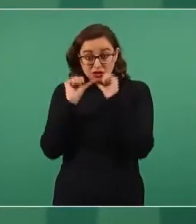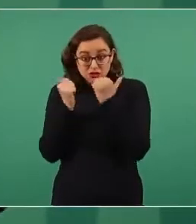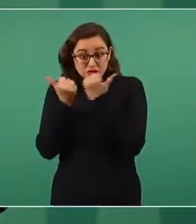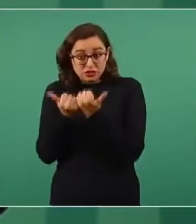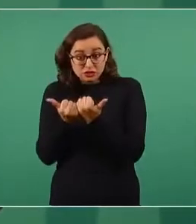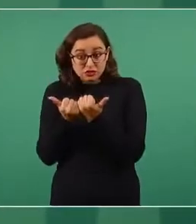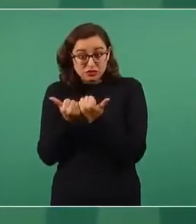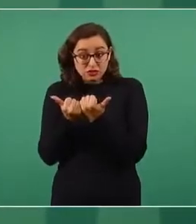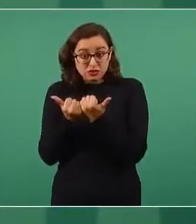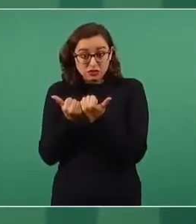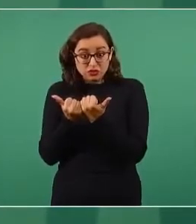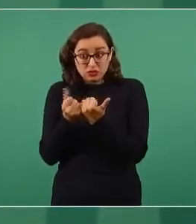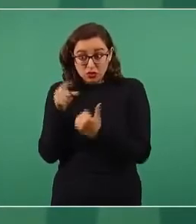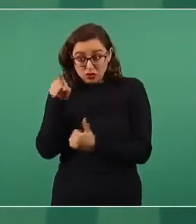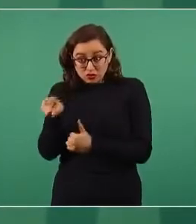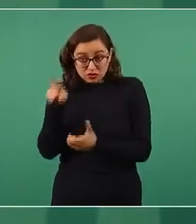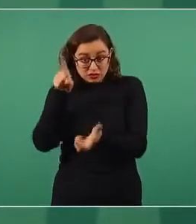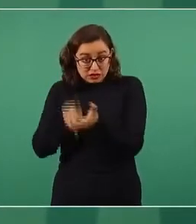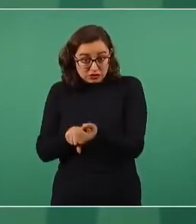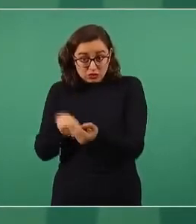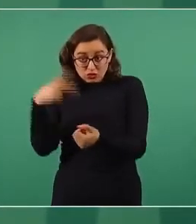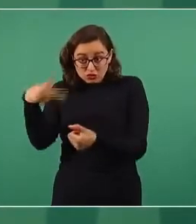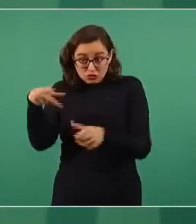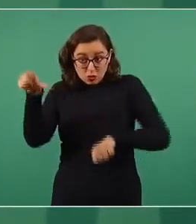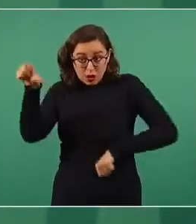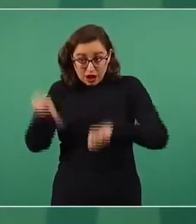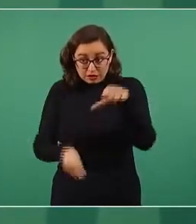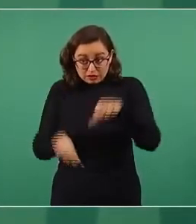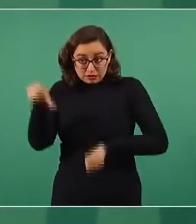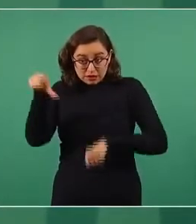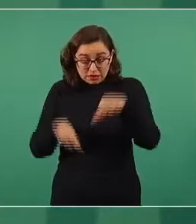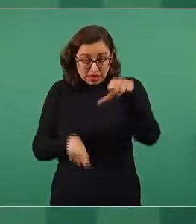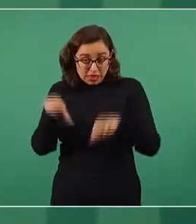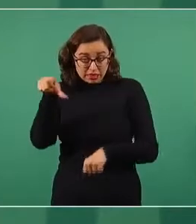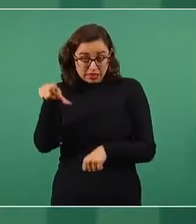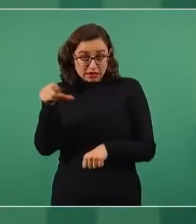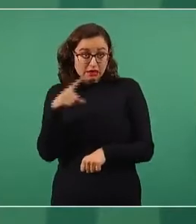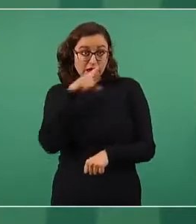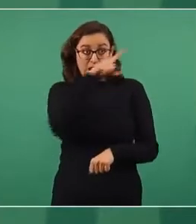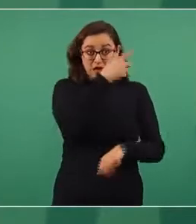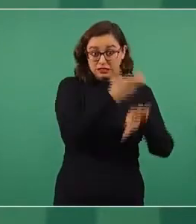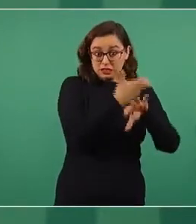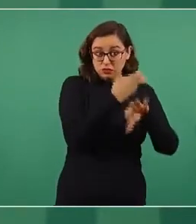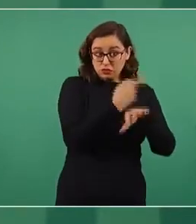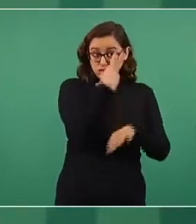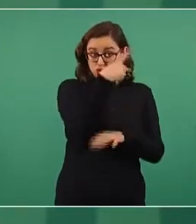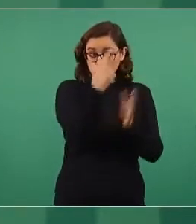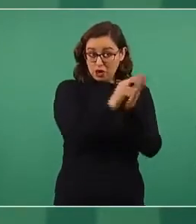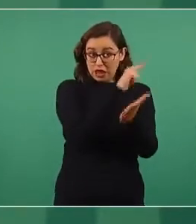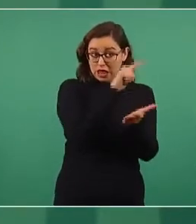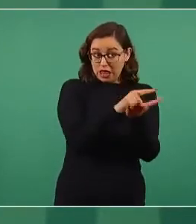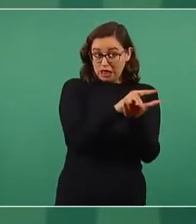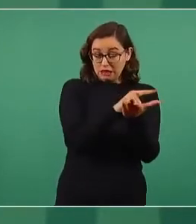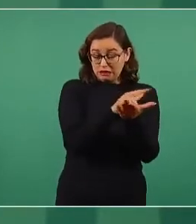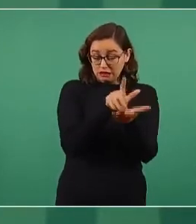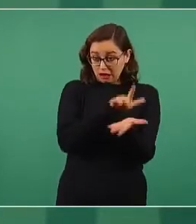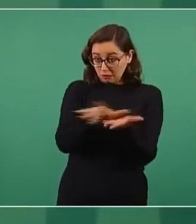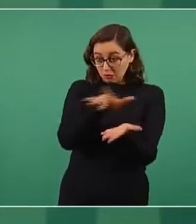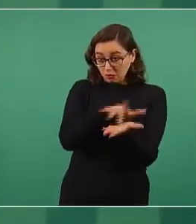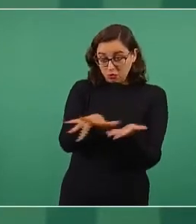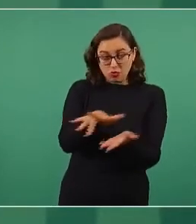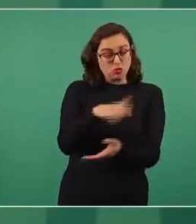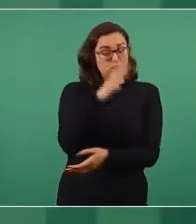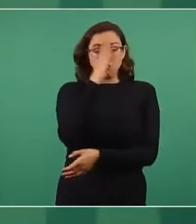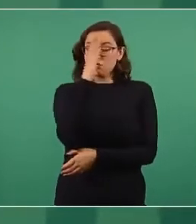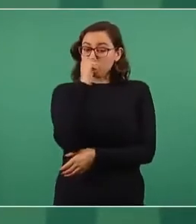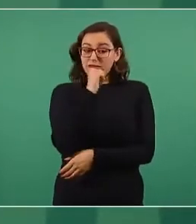propia legislación en Estados Unidos respecto al financiamiento hacia el exterior de organizaciones no permite, que es la